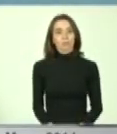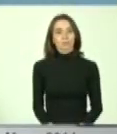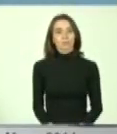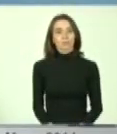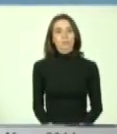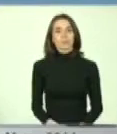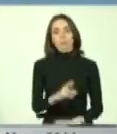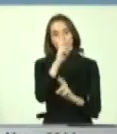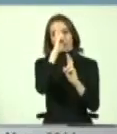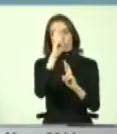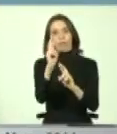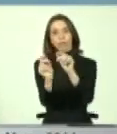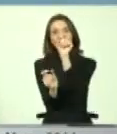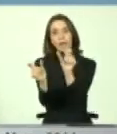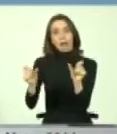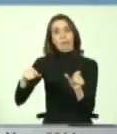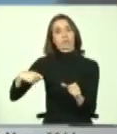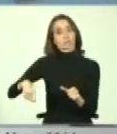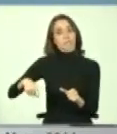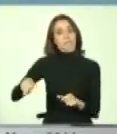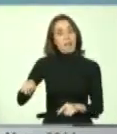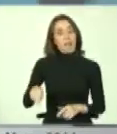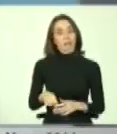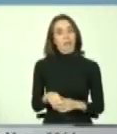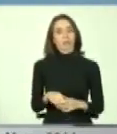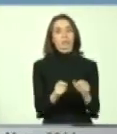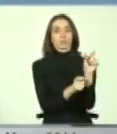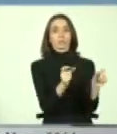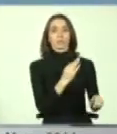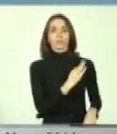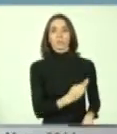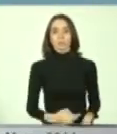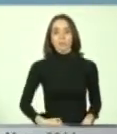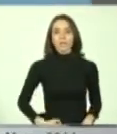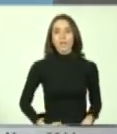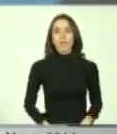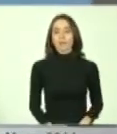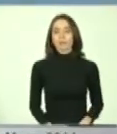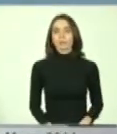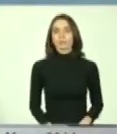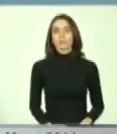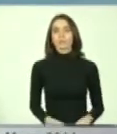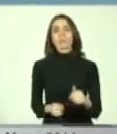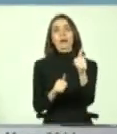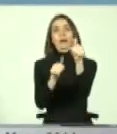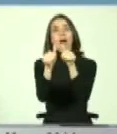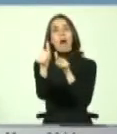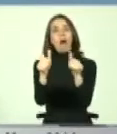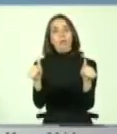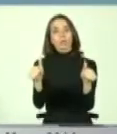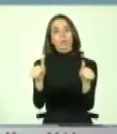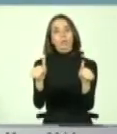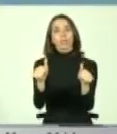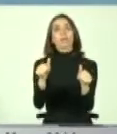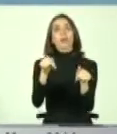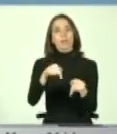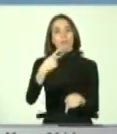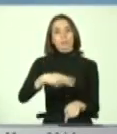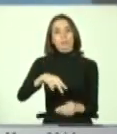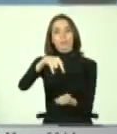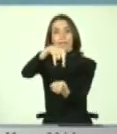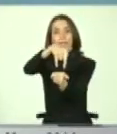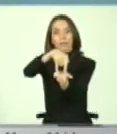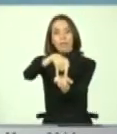honorables senadores diputados autoridades del congreso nacional